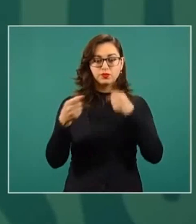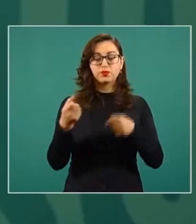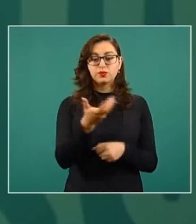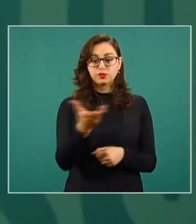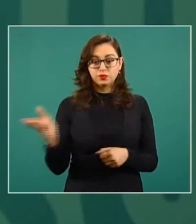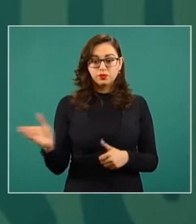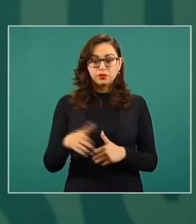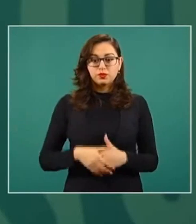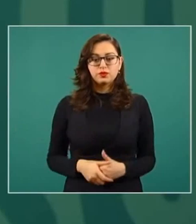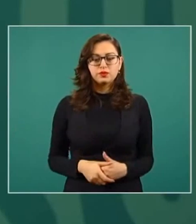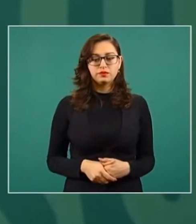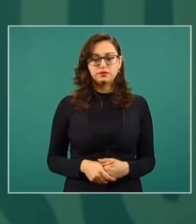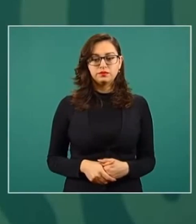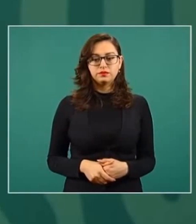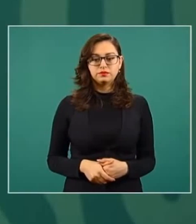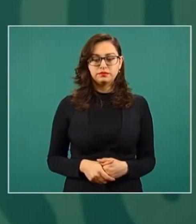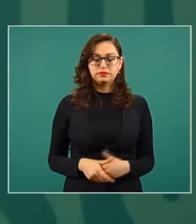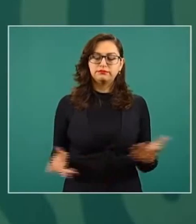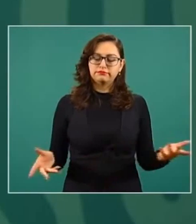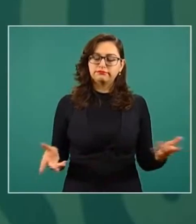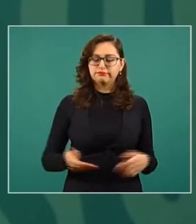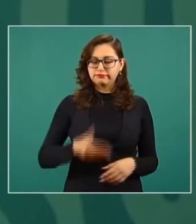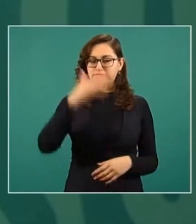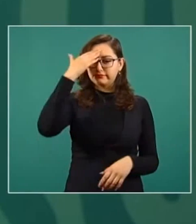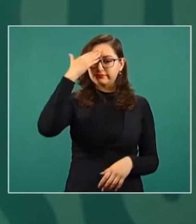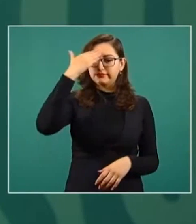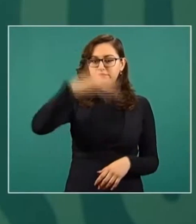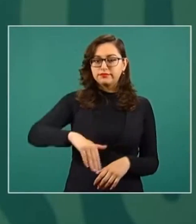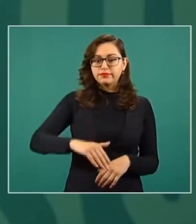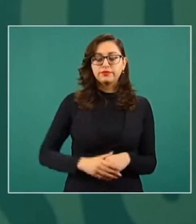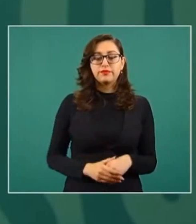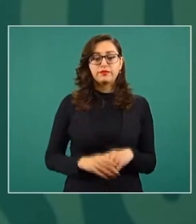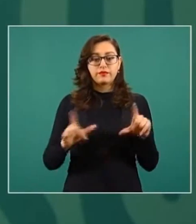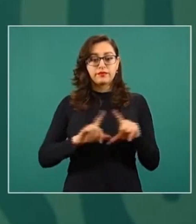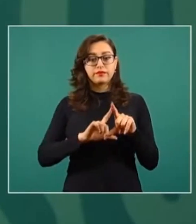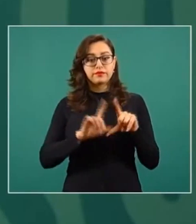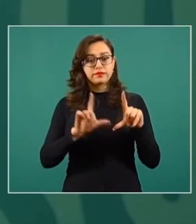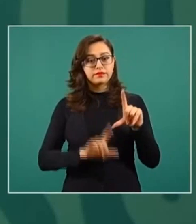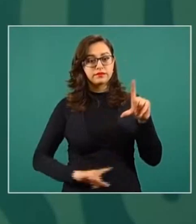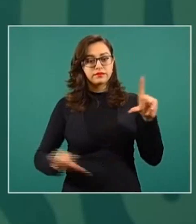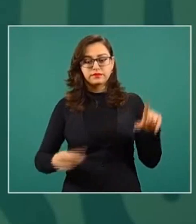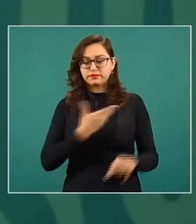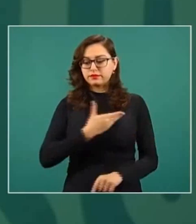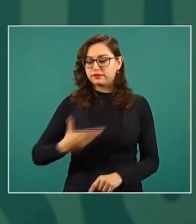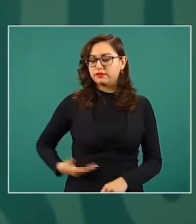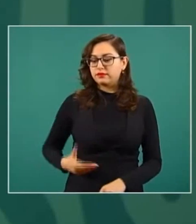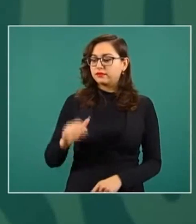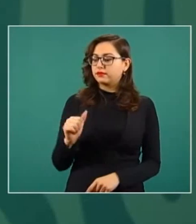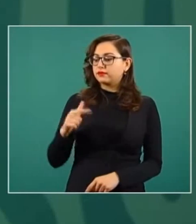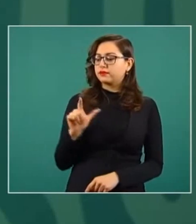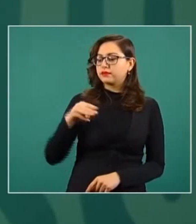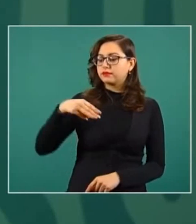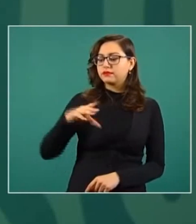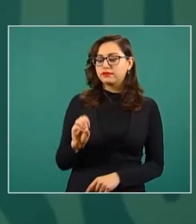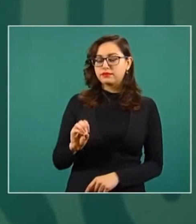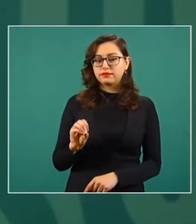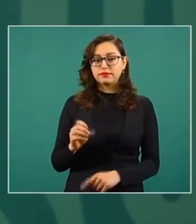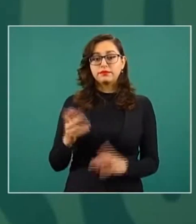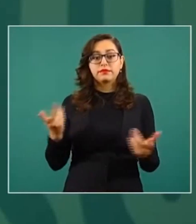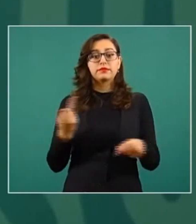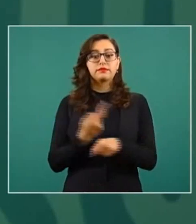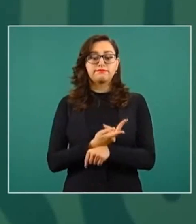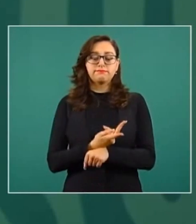como ustedes saben el señor presidente de la república andrés manuel lópez obrador ha resultado